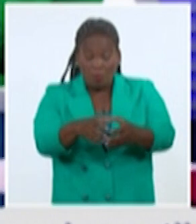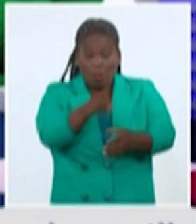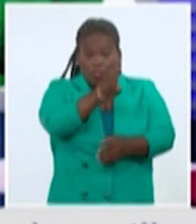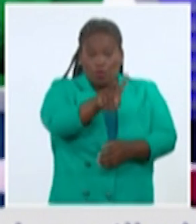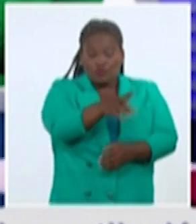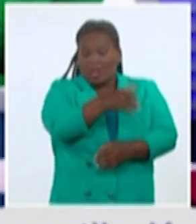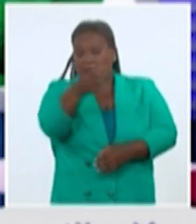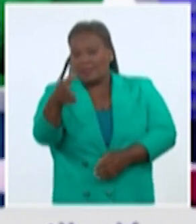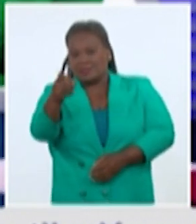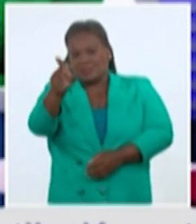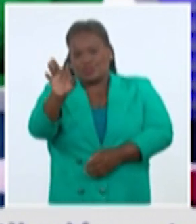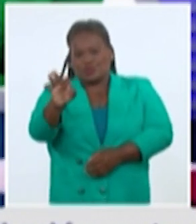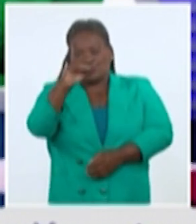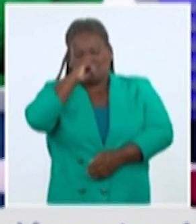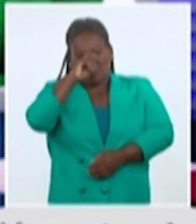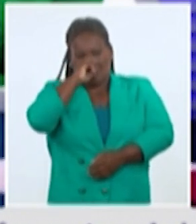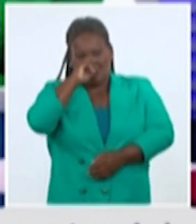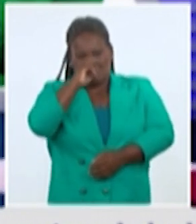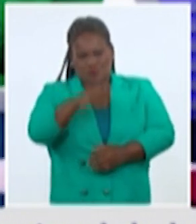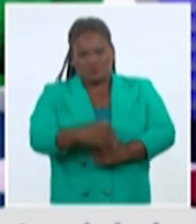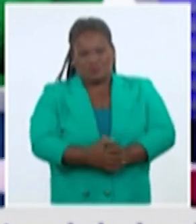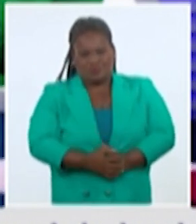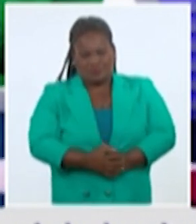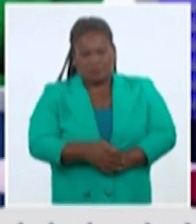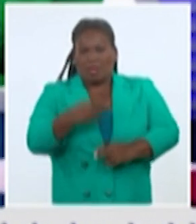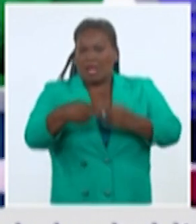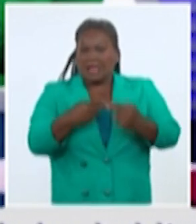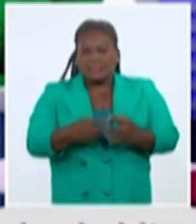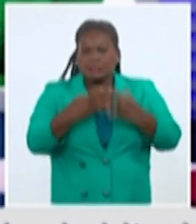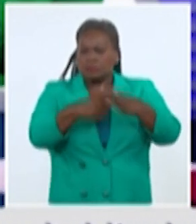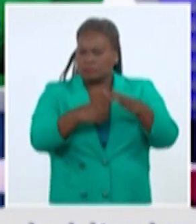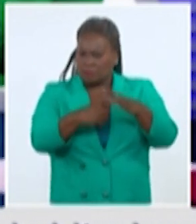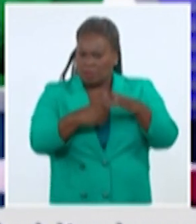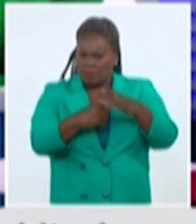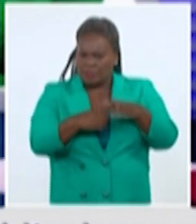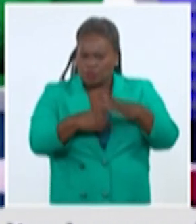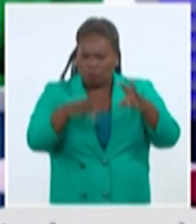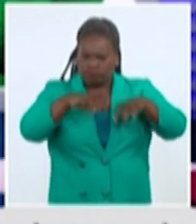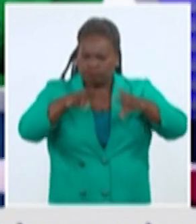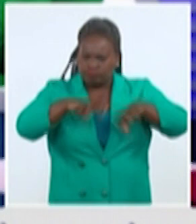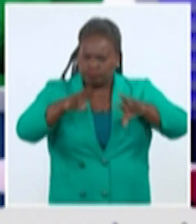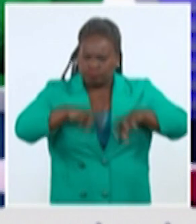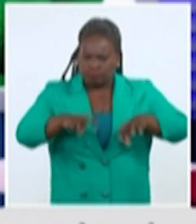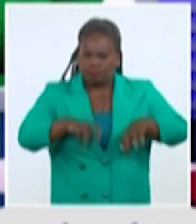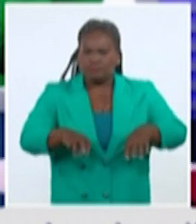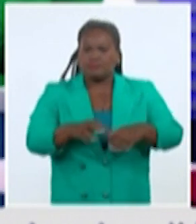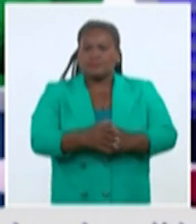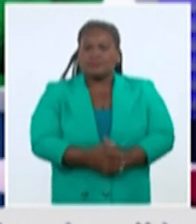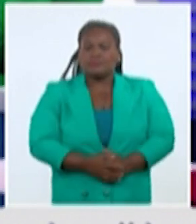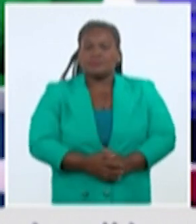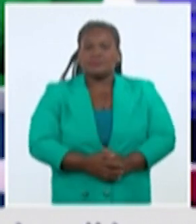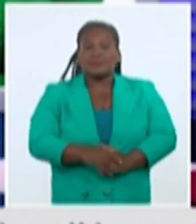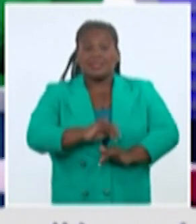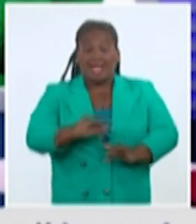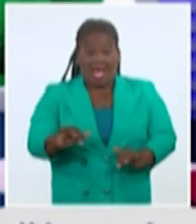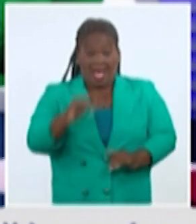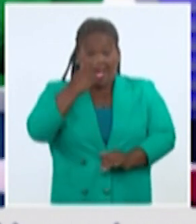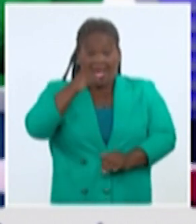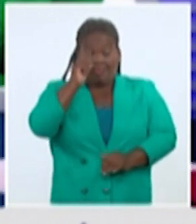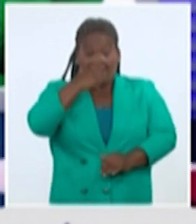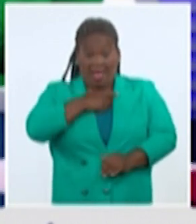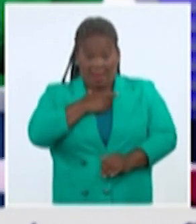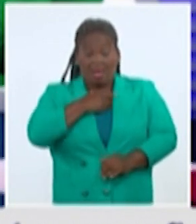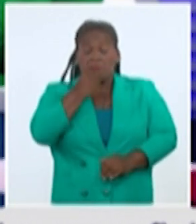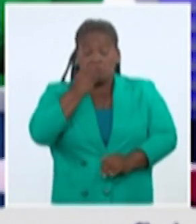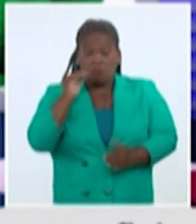18 años. De todas maneras, ellos están haciendo toda la revisión exhaustiva y minuciosa que lleva. Ya hoy Abdala también se puede